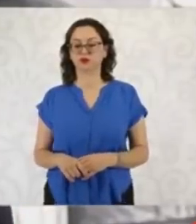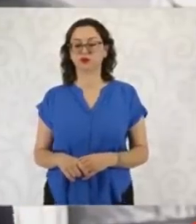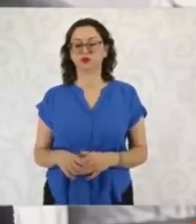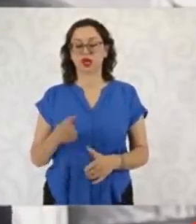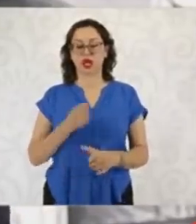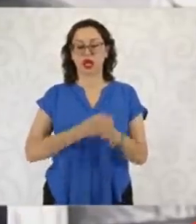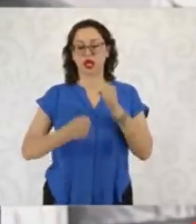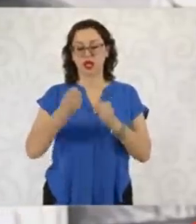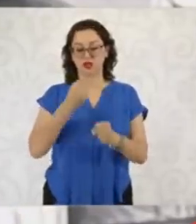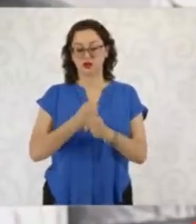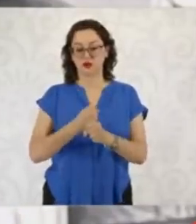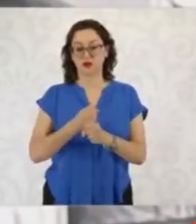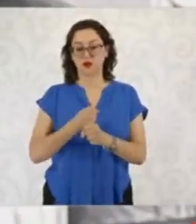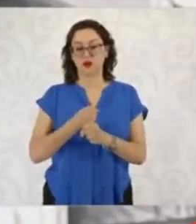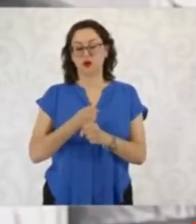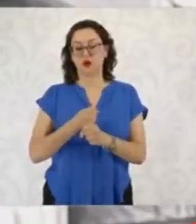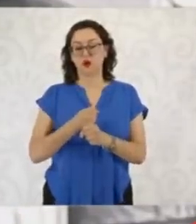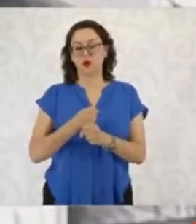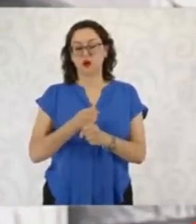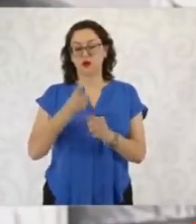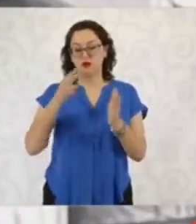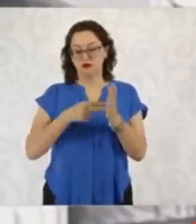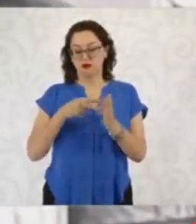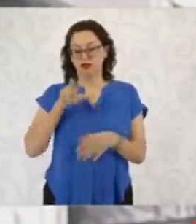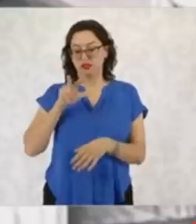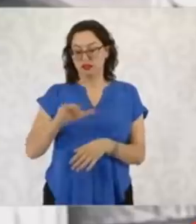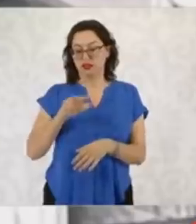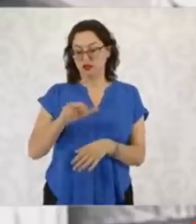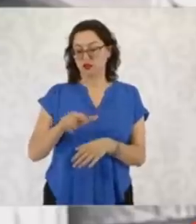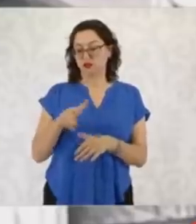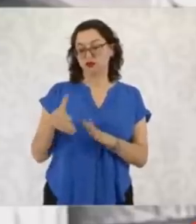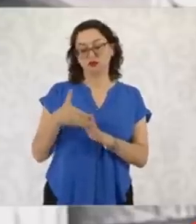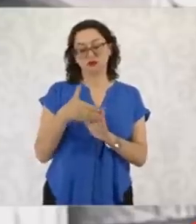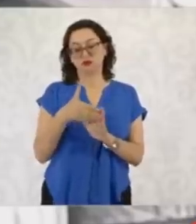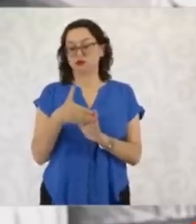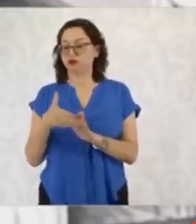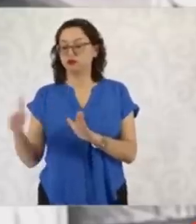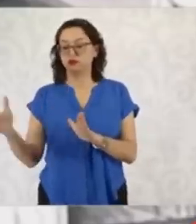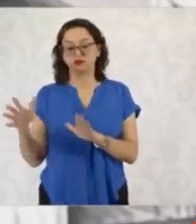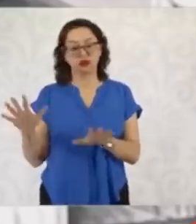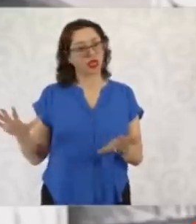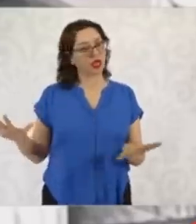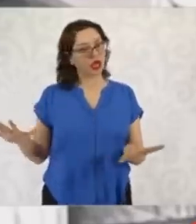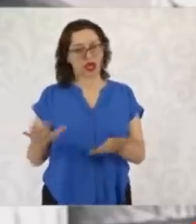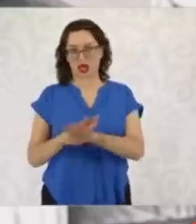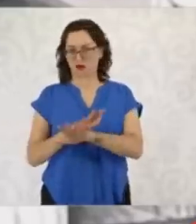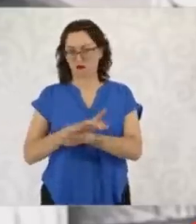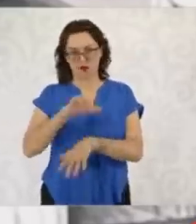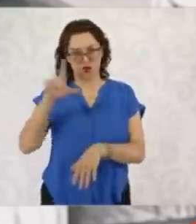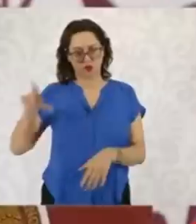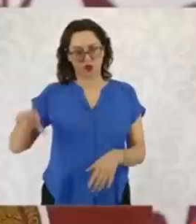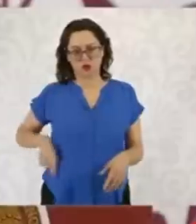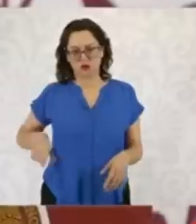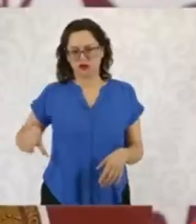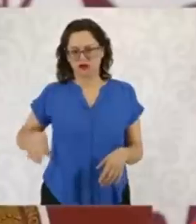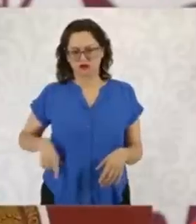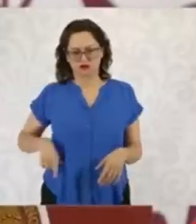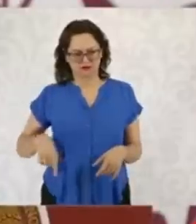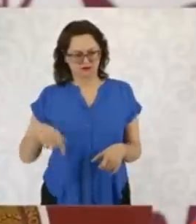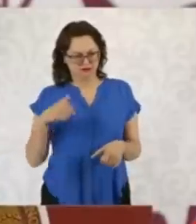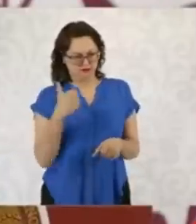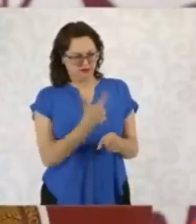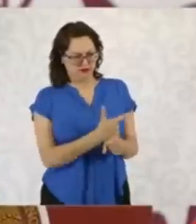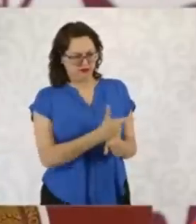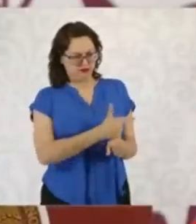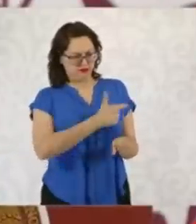18, el gobierno de México inmediatamente empezó a tomar conocimiento de estos